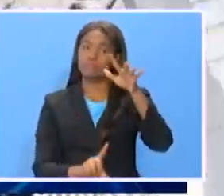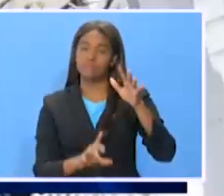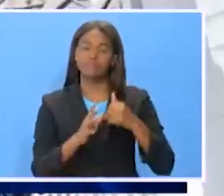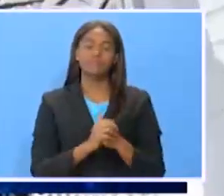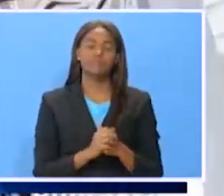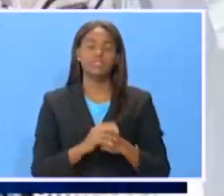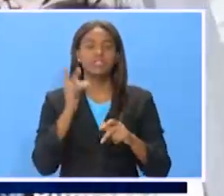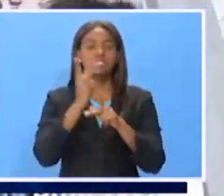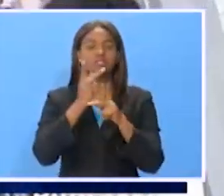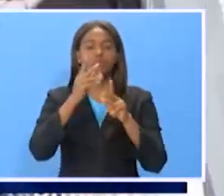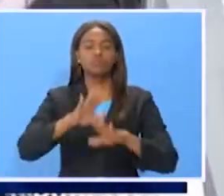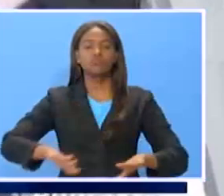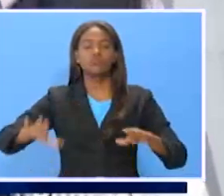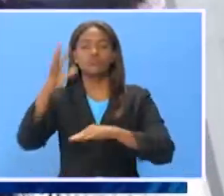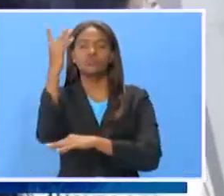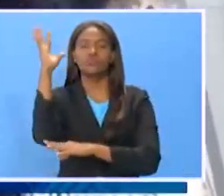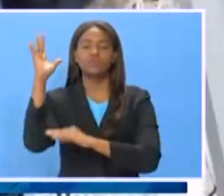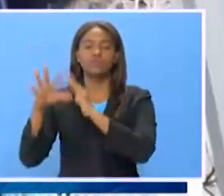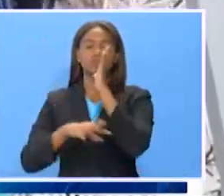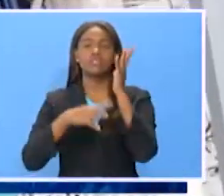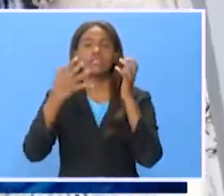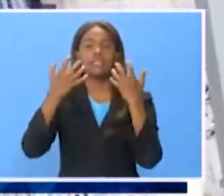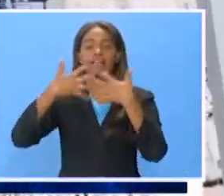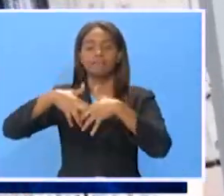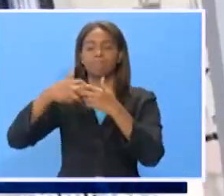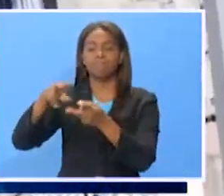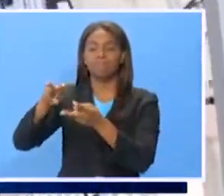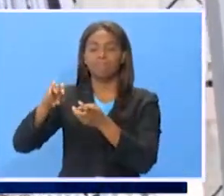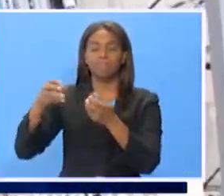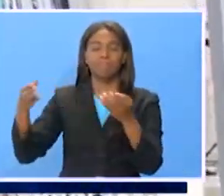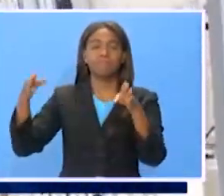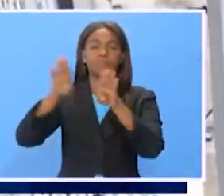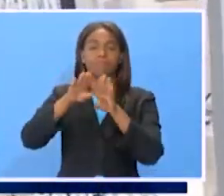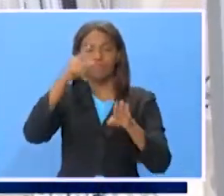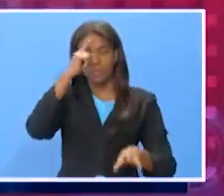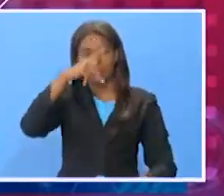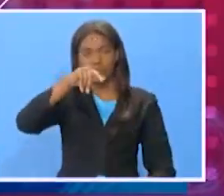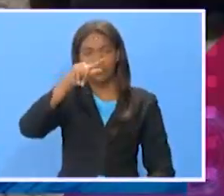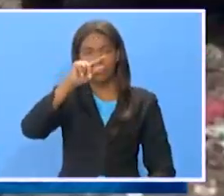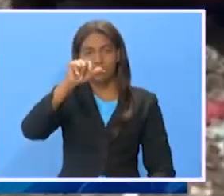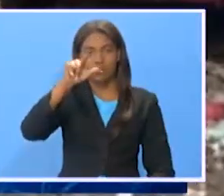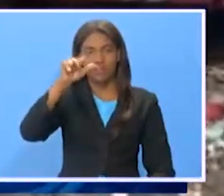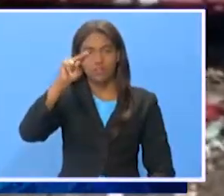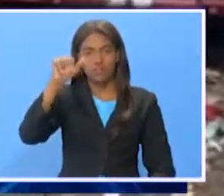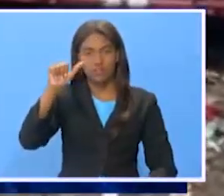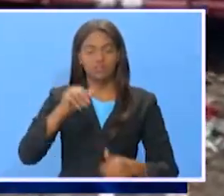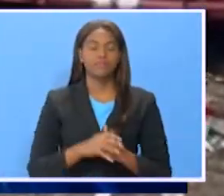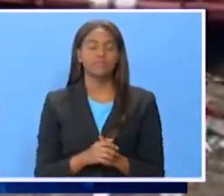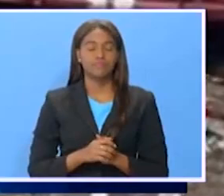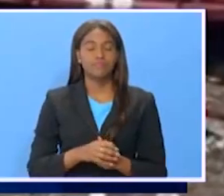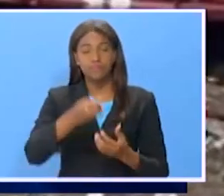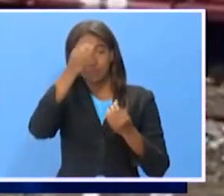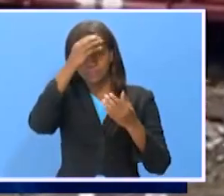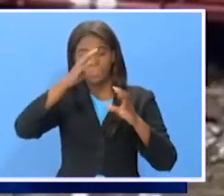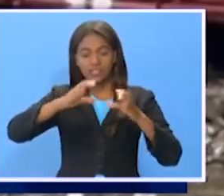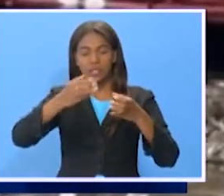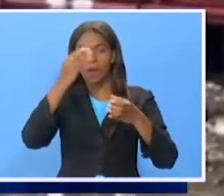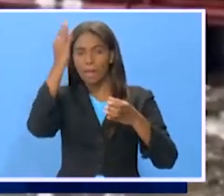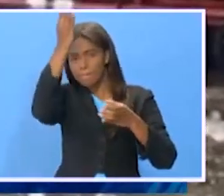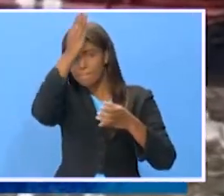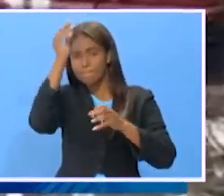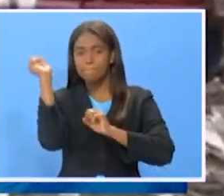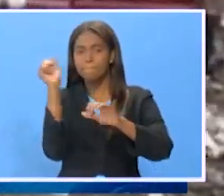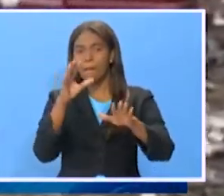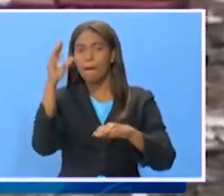Ambientalistas sugieren cierre de Punta Catalina debido a la contaminación. Declaran vertedero de Moca en estado